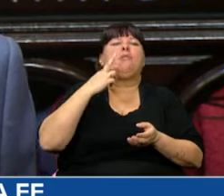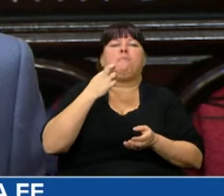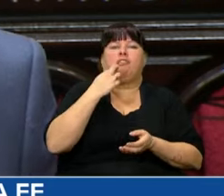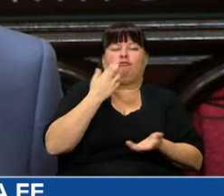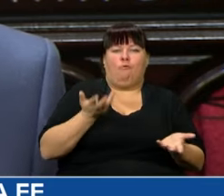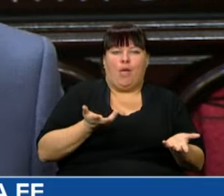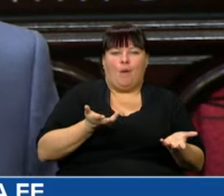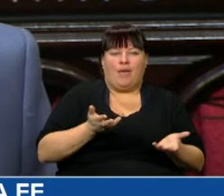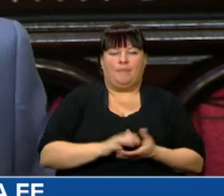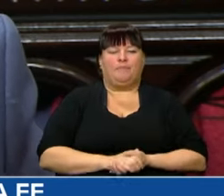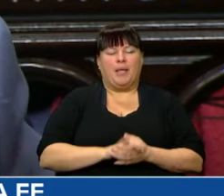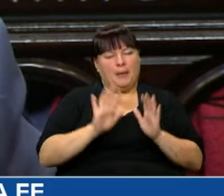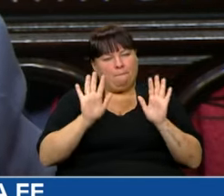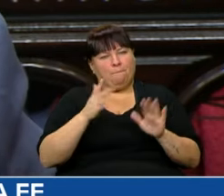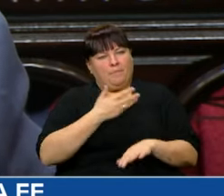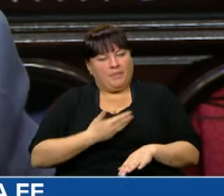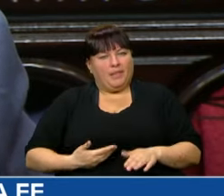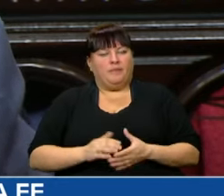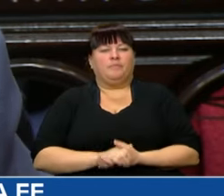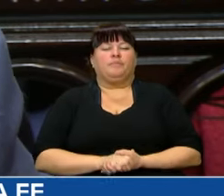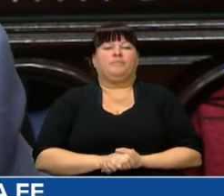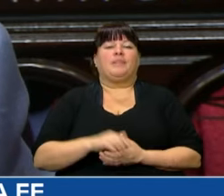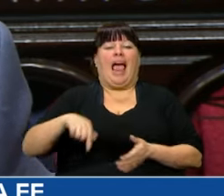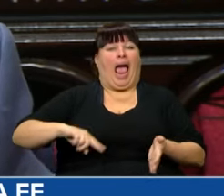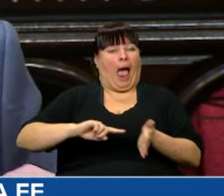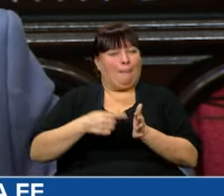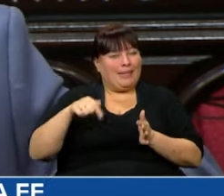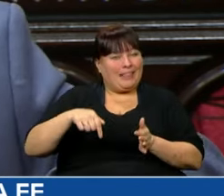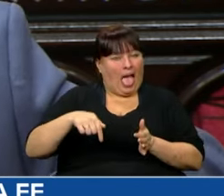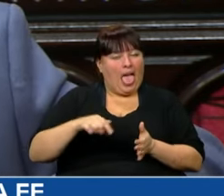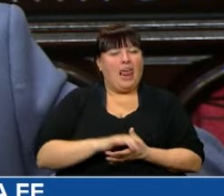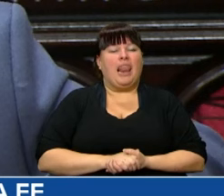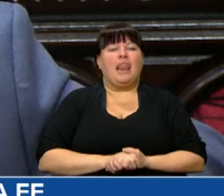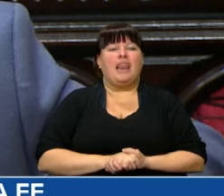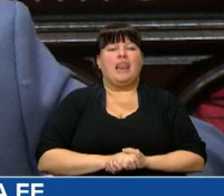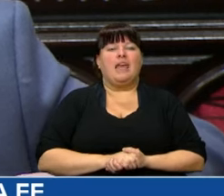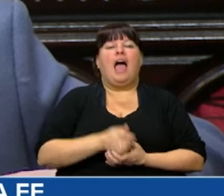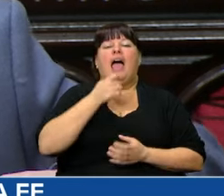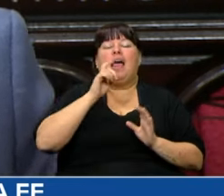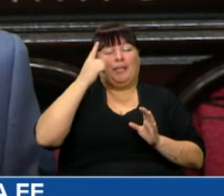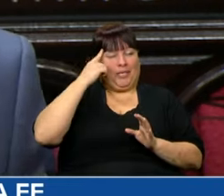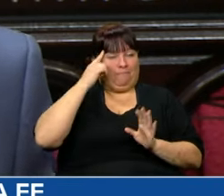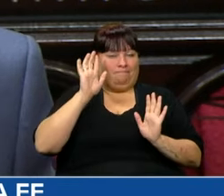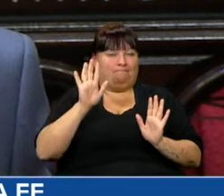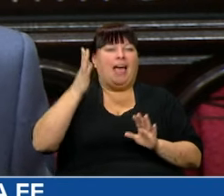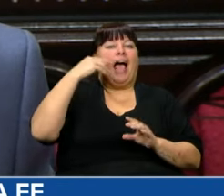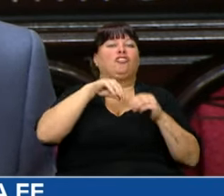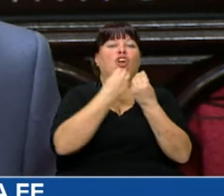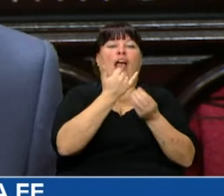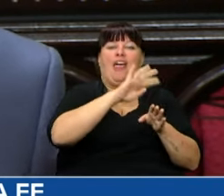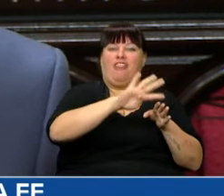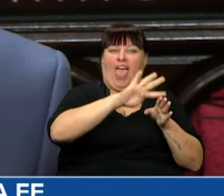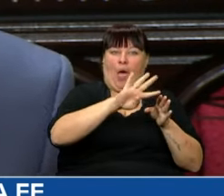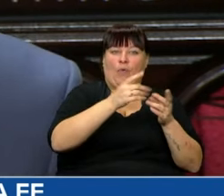2019. Miren, Presidenta, la Ciudad Autónoma de Buenos Aires, si teníamos en cuenta el stock de